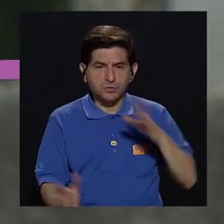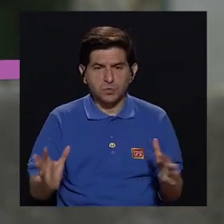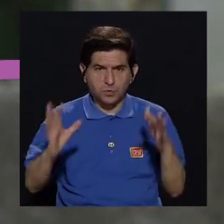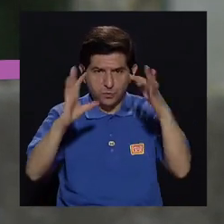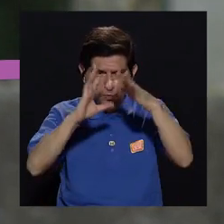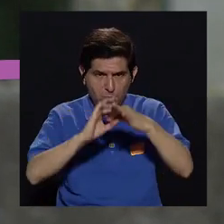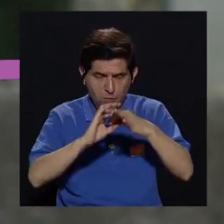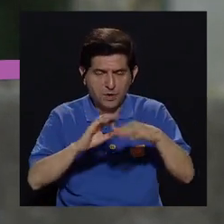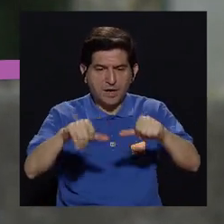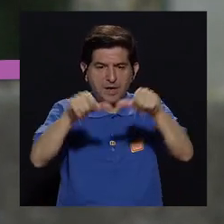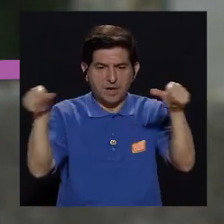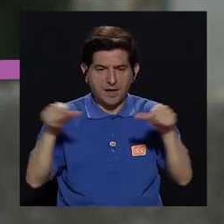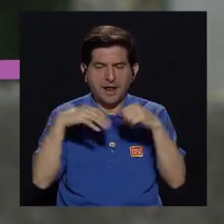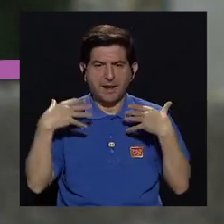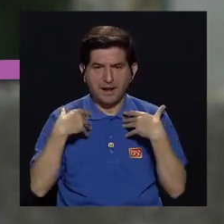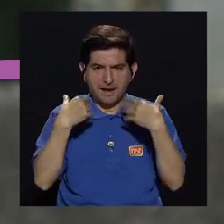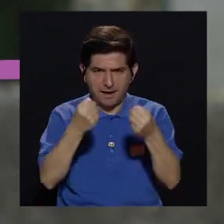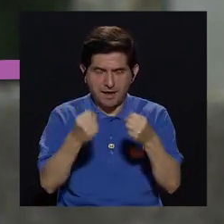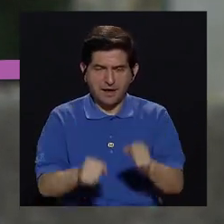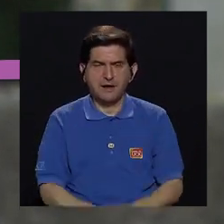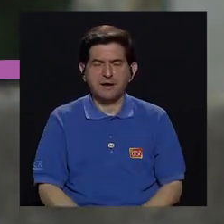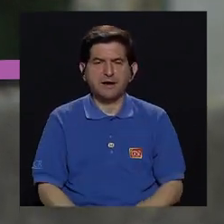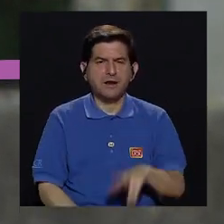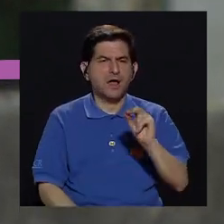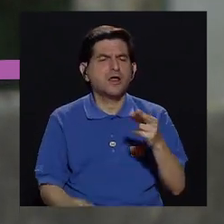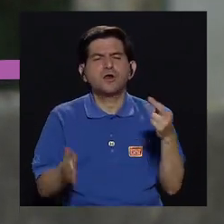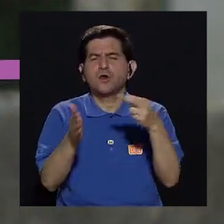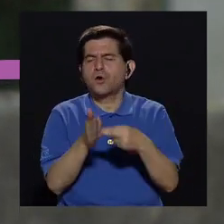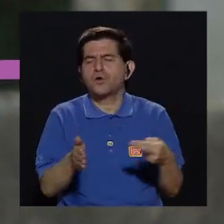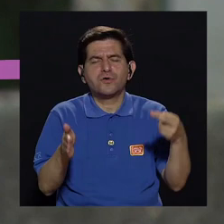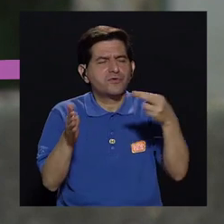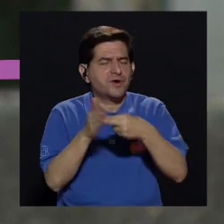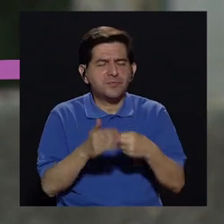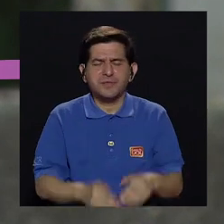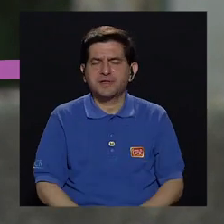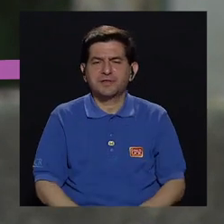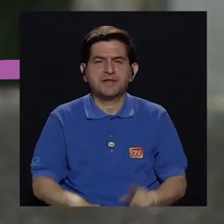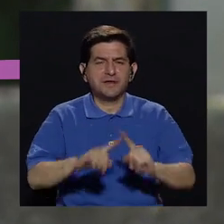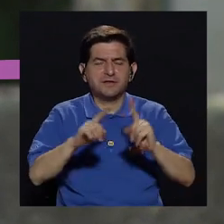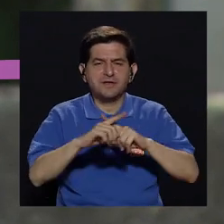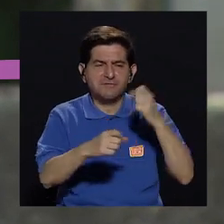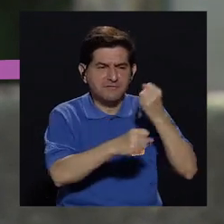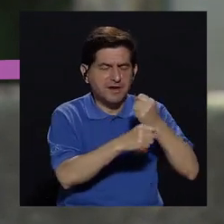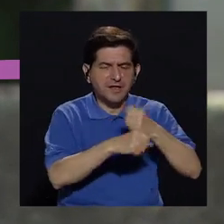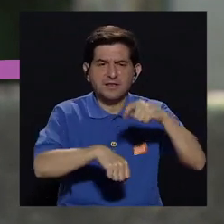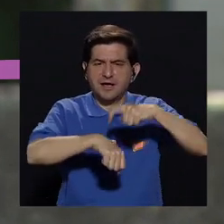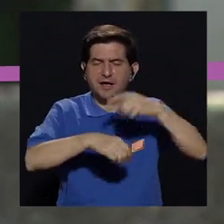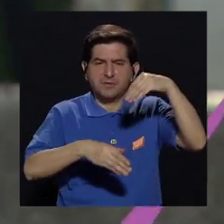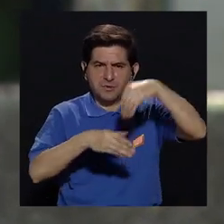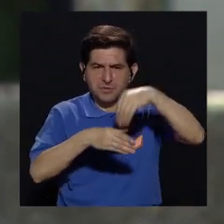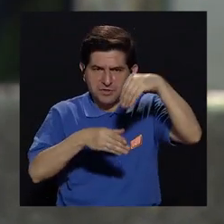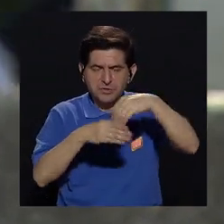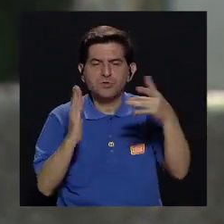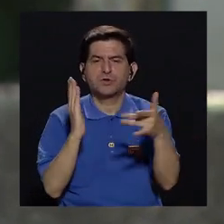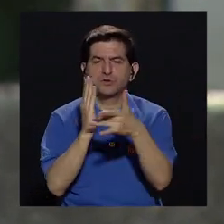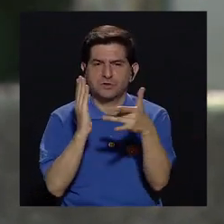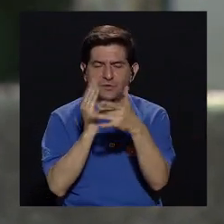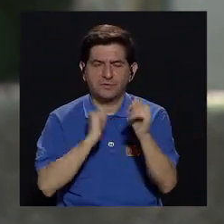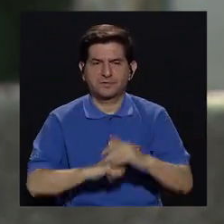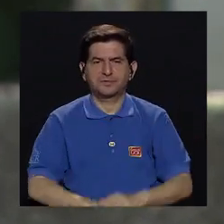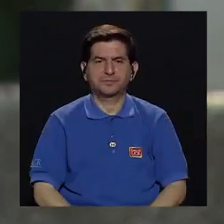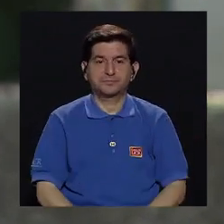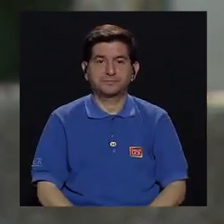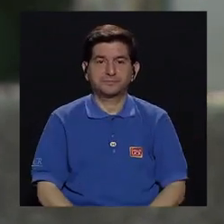unir al sector salud y no replicar esfuerzos a la hora de la inversión en tecnologías,